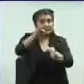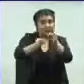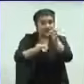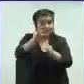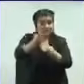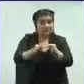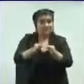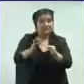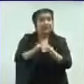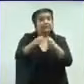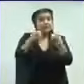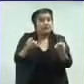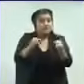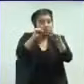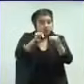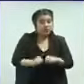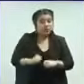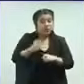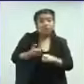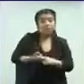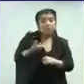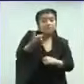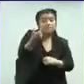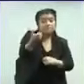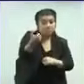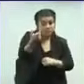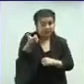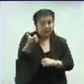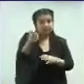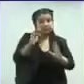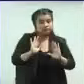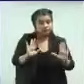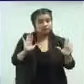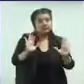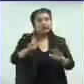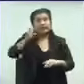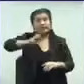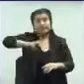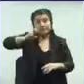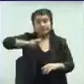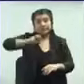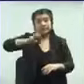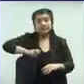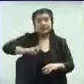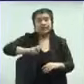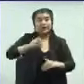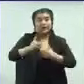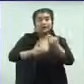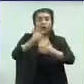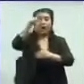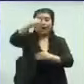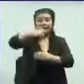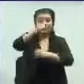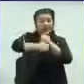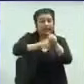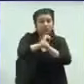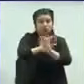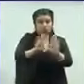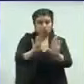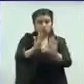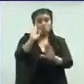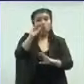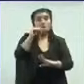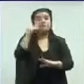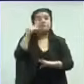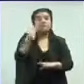esta forma podemos liquidar. Estos evidentemente son pagos que solo es necesario hacer este año y por lo mismo